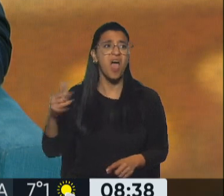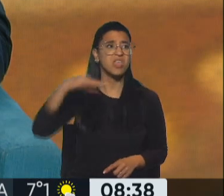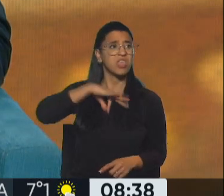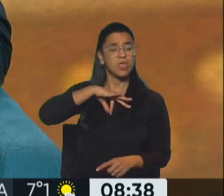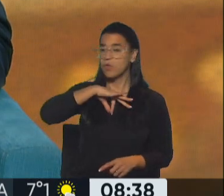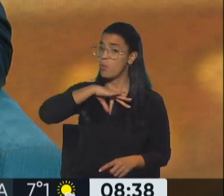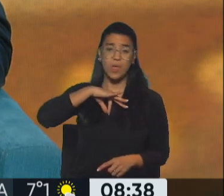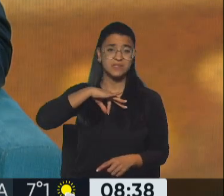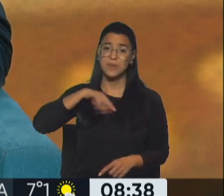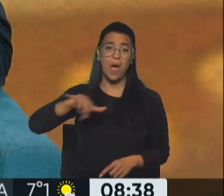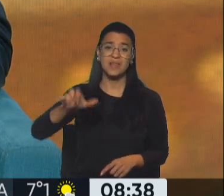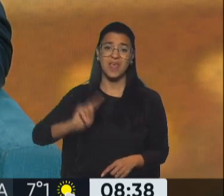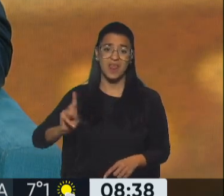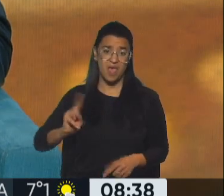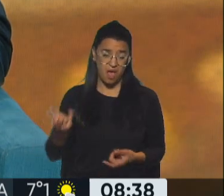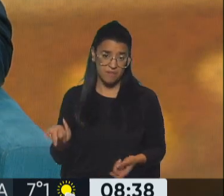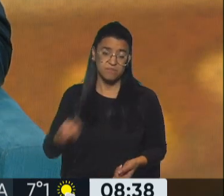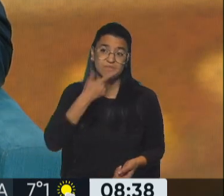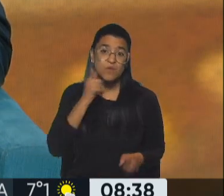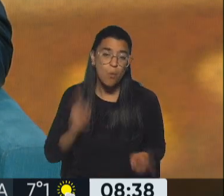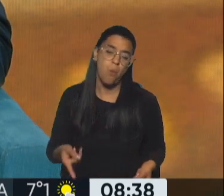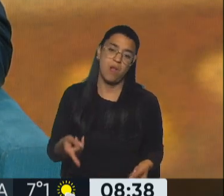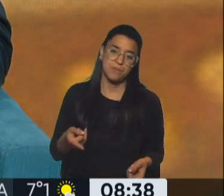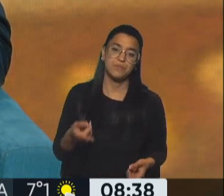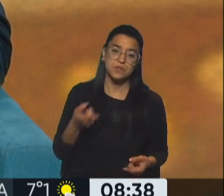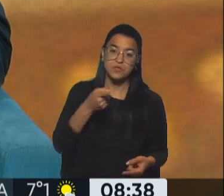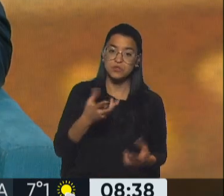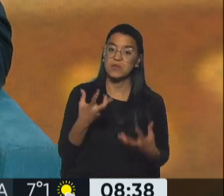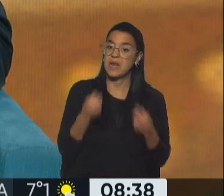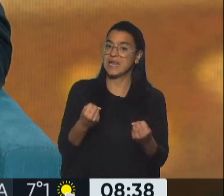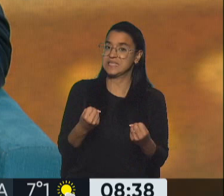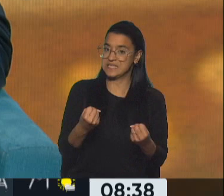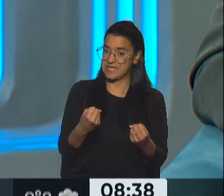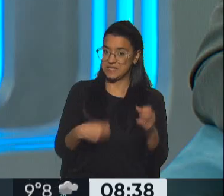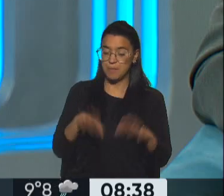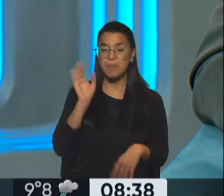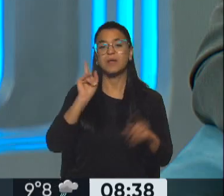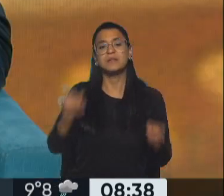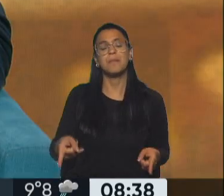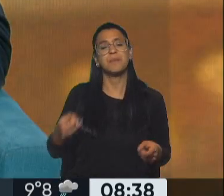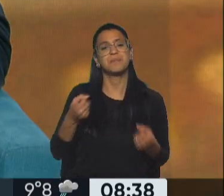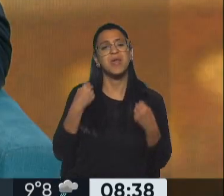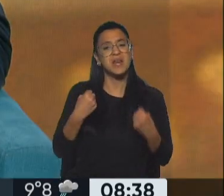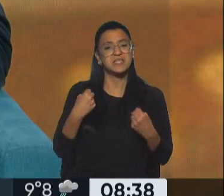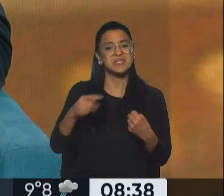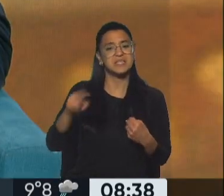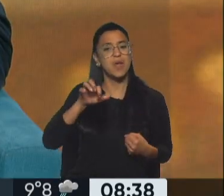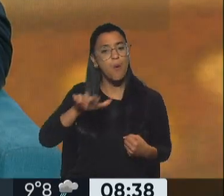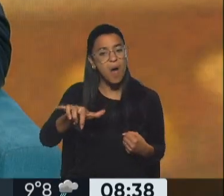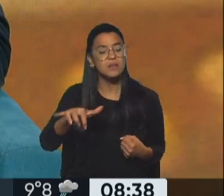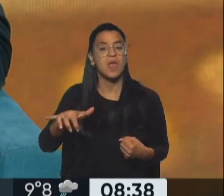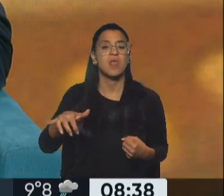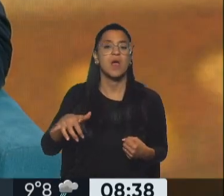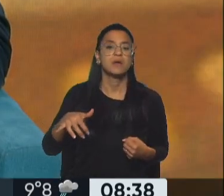más frecuente, y se van generando resistencias. Además, las resistencias a las bacterias